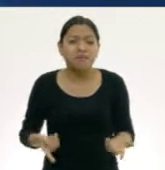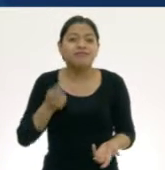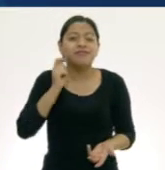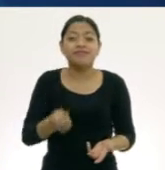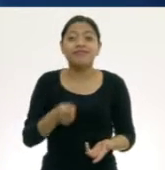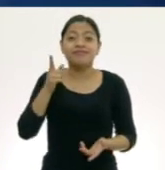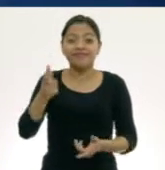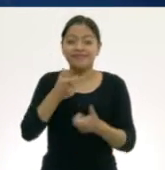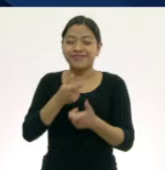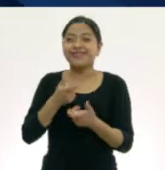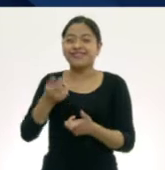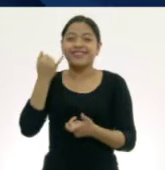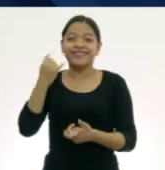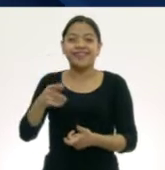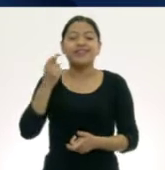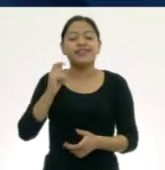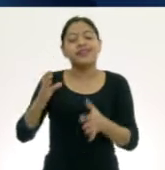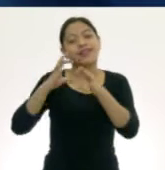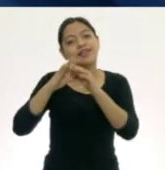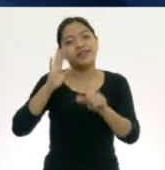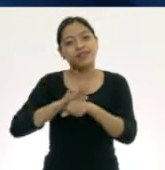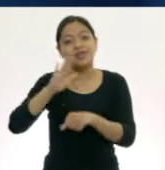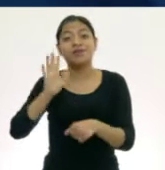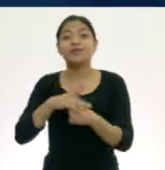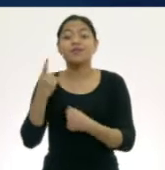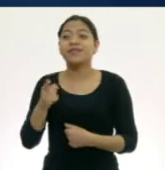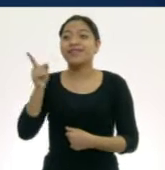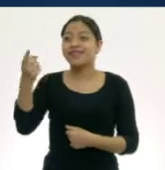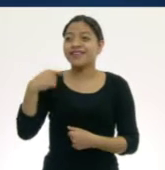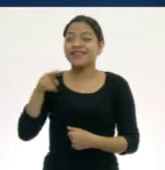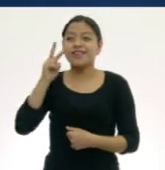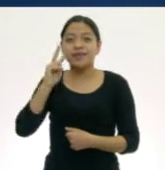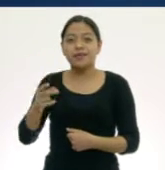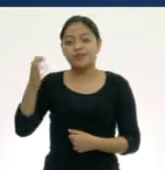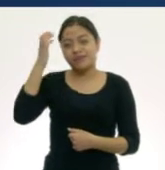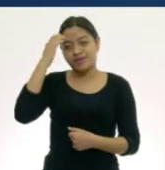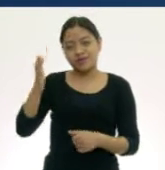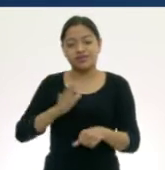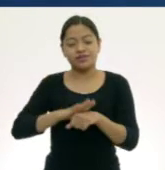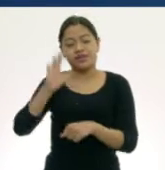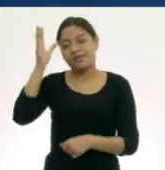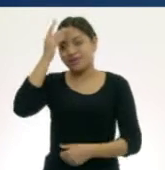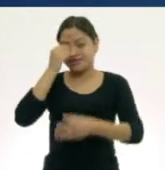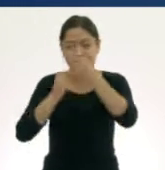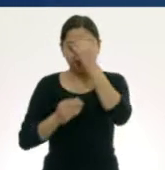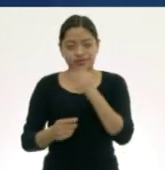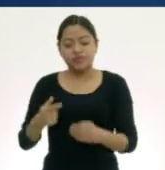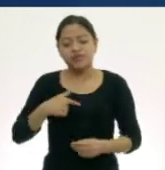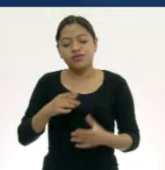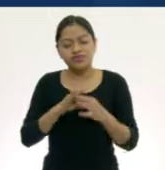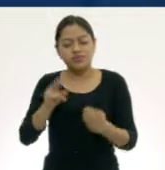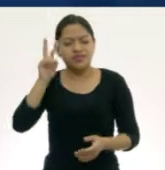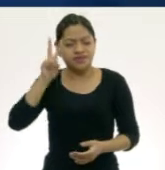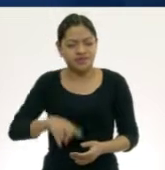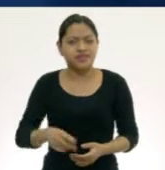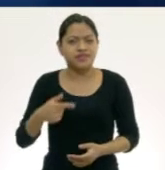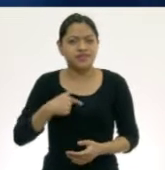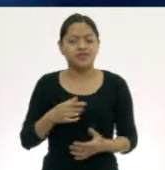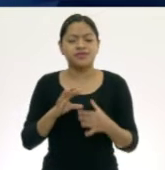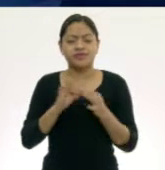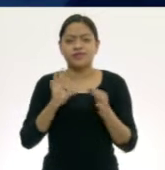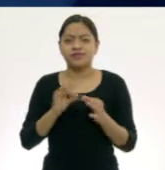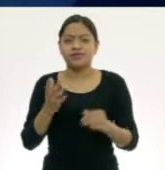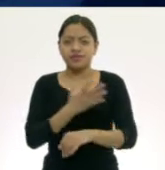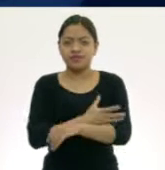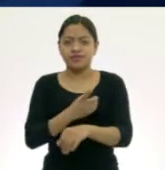la consideración por la simple razón de que agrada el conocimiento. Creo decir la verdad si aseguro que mi primer